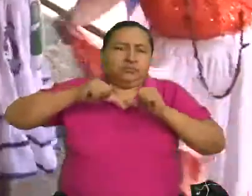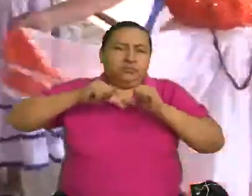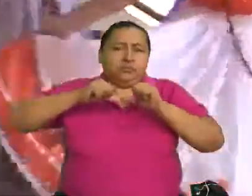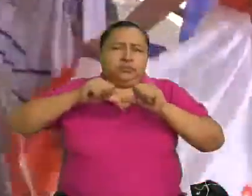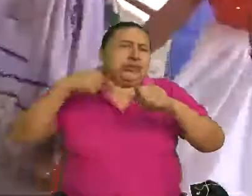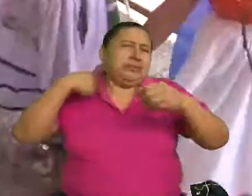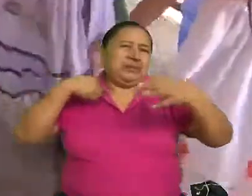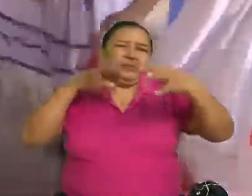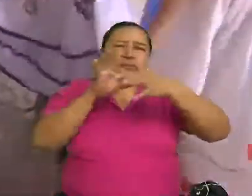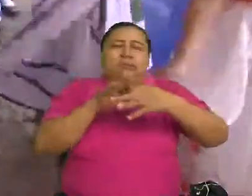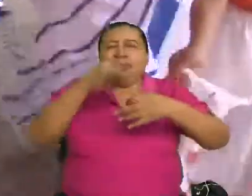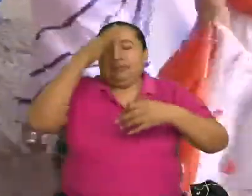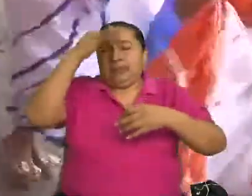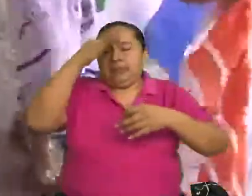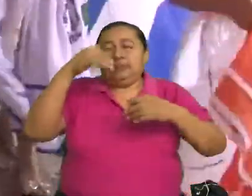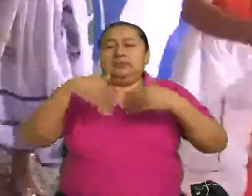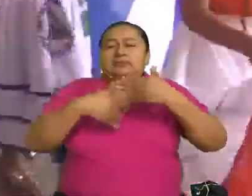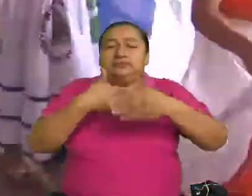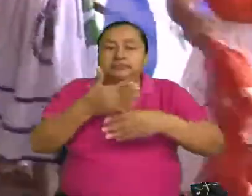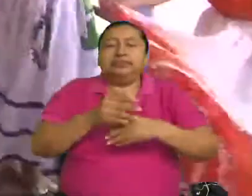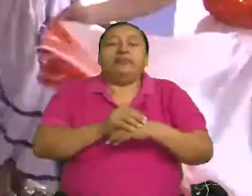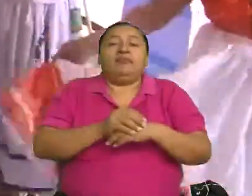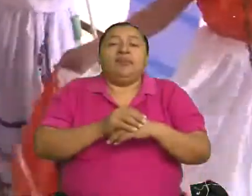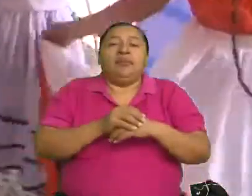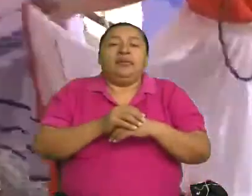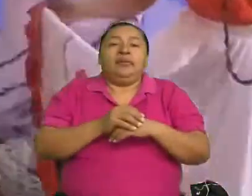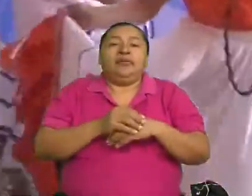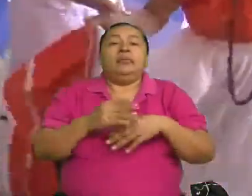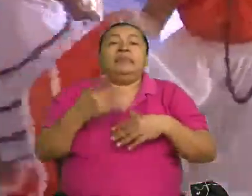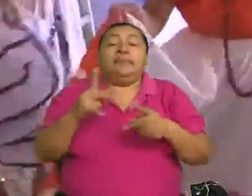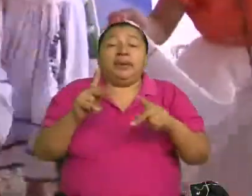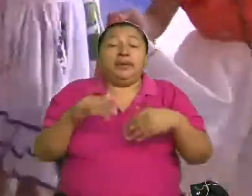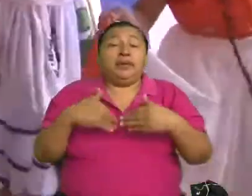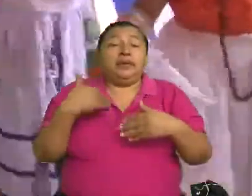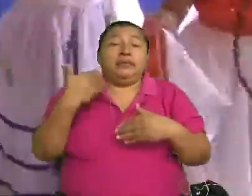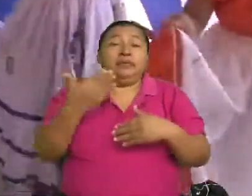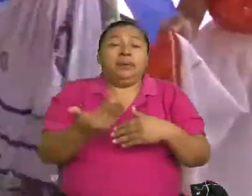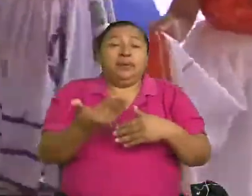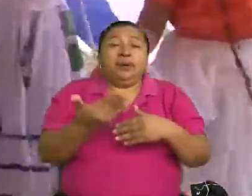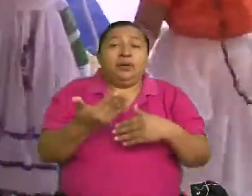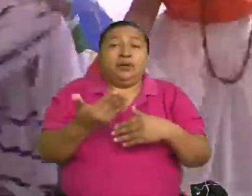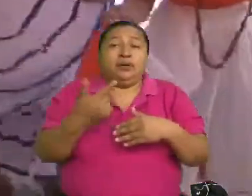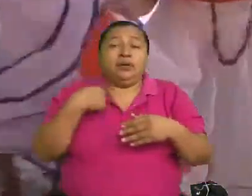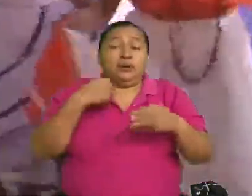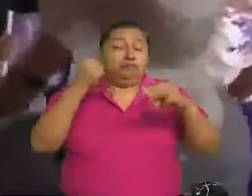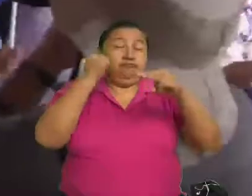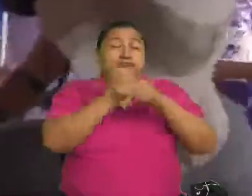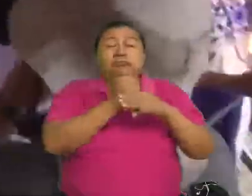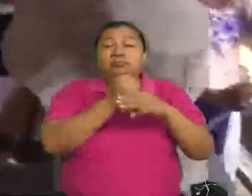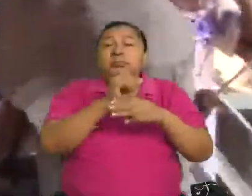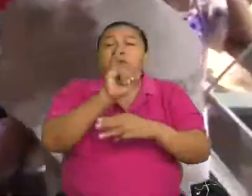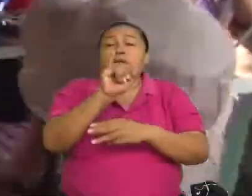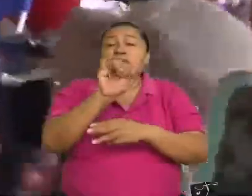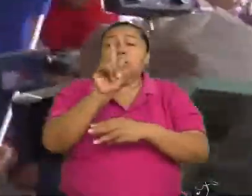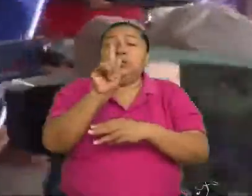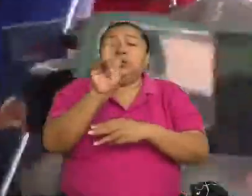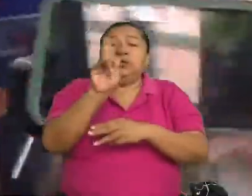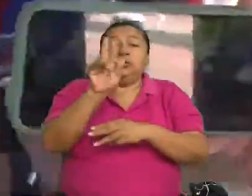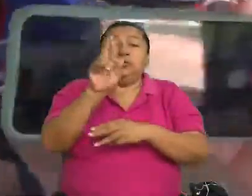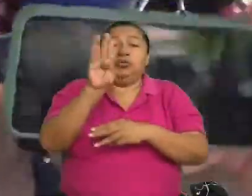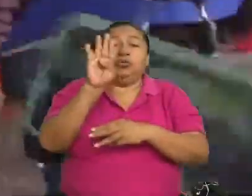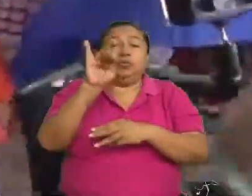México. Eso duró poco. Luego, cuando asesinan a Iturbide, seguimos juntos. Entonces